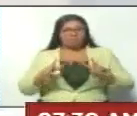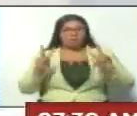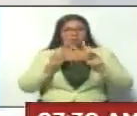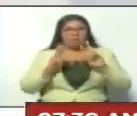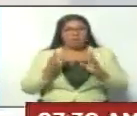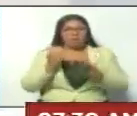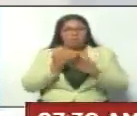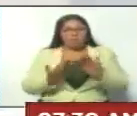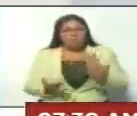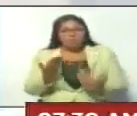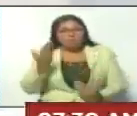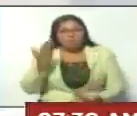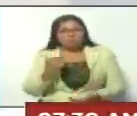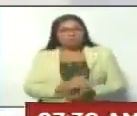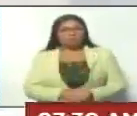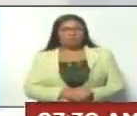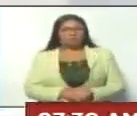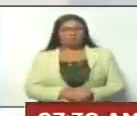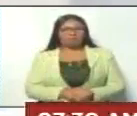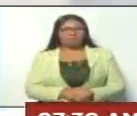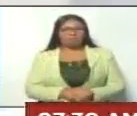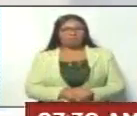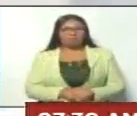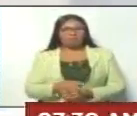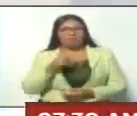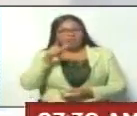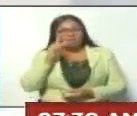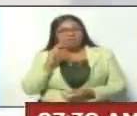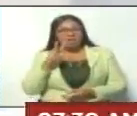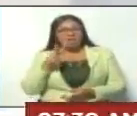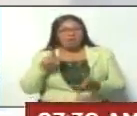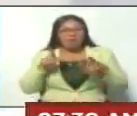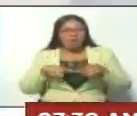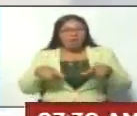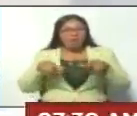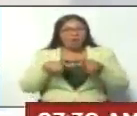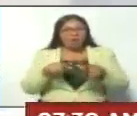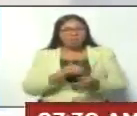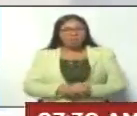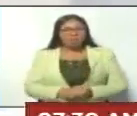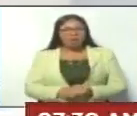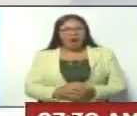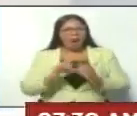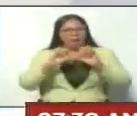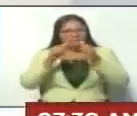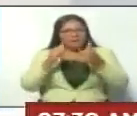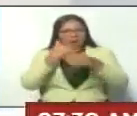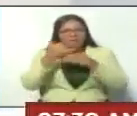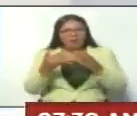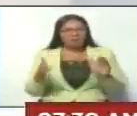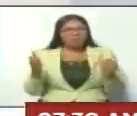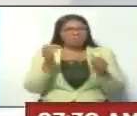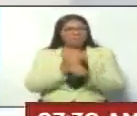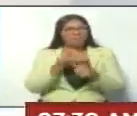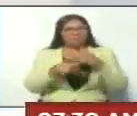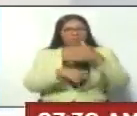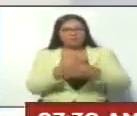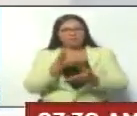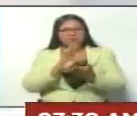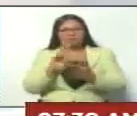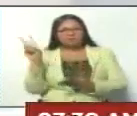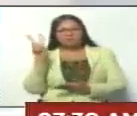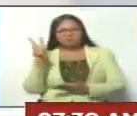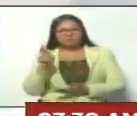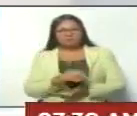muy importante. Está ahí en ese sitio. Cuando se inicia este proyecto de rescate de la Universidad Central de